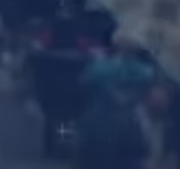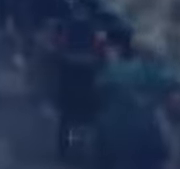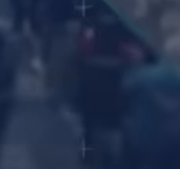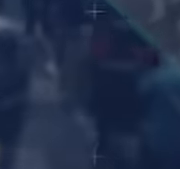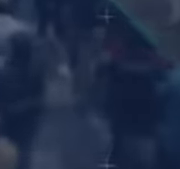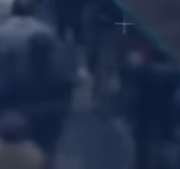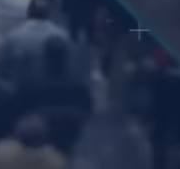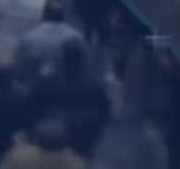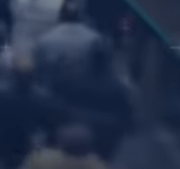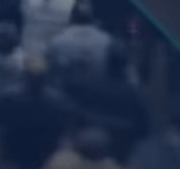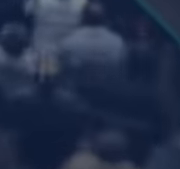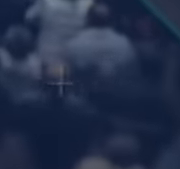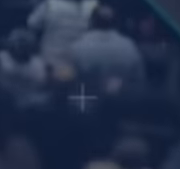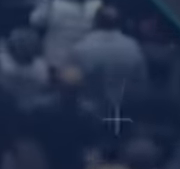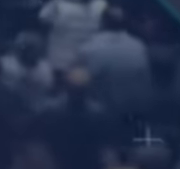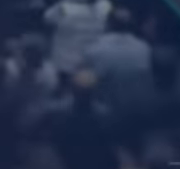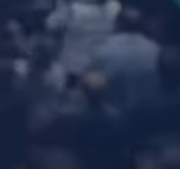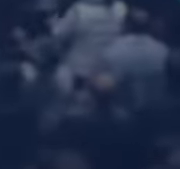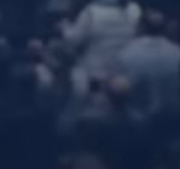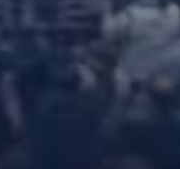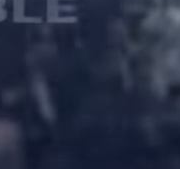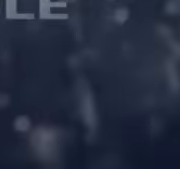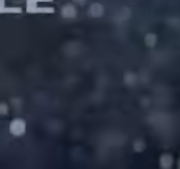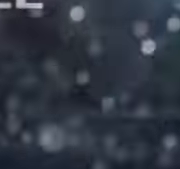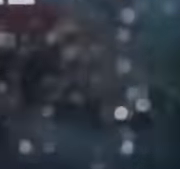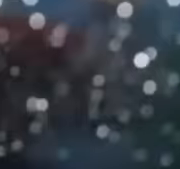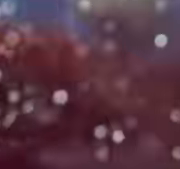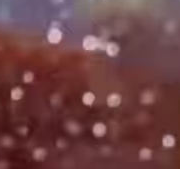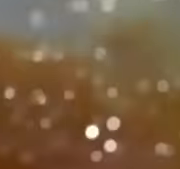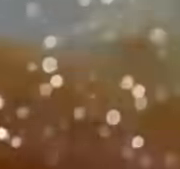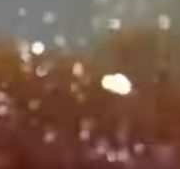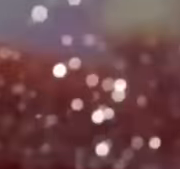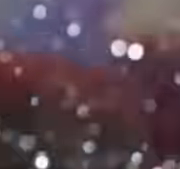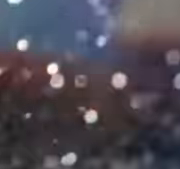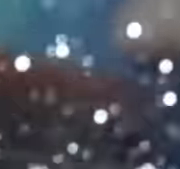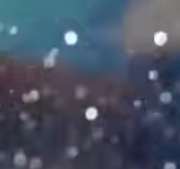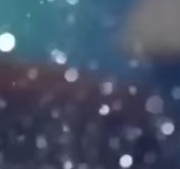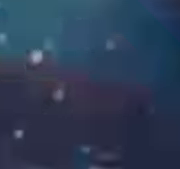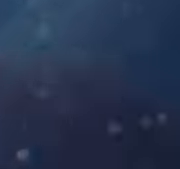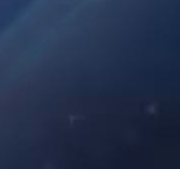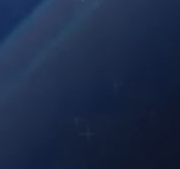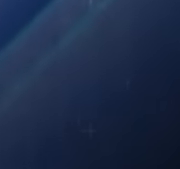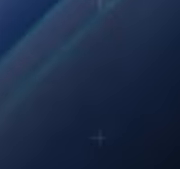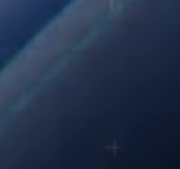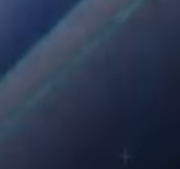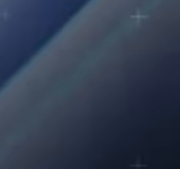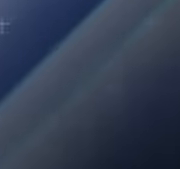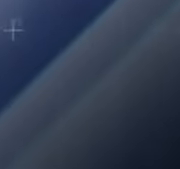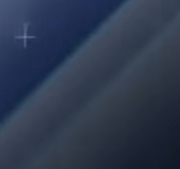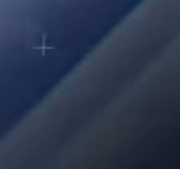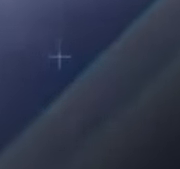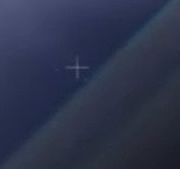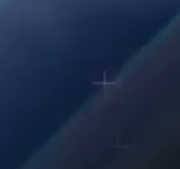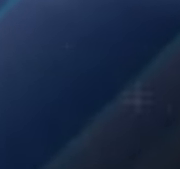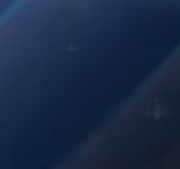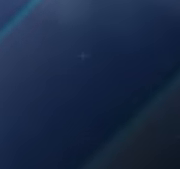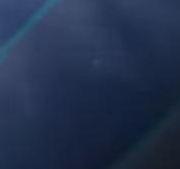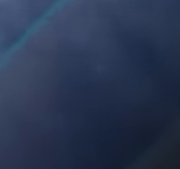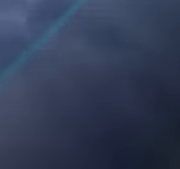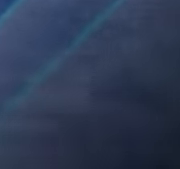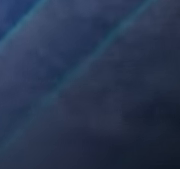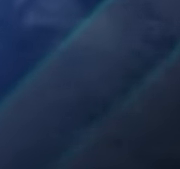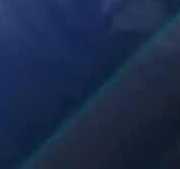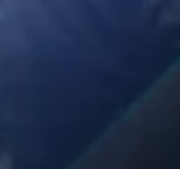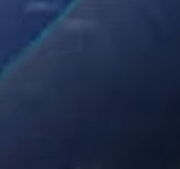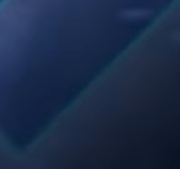producciones presentó la Biblia palabra infalible una transmisión de nuestro servicio devocional de